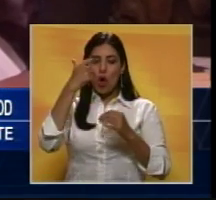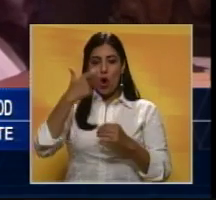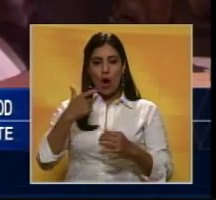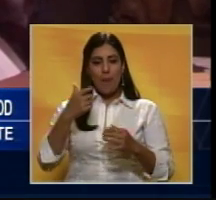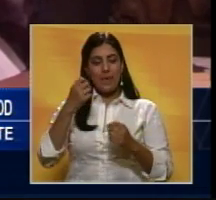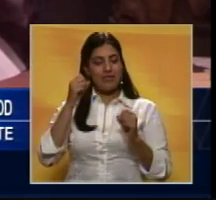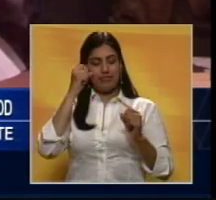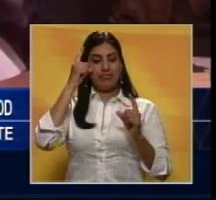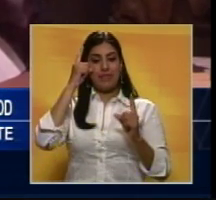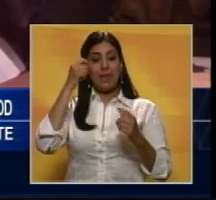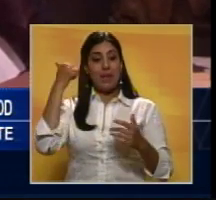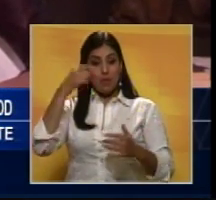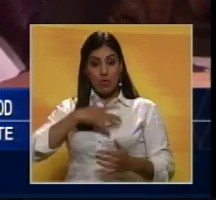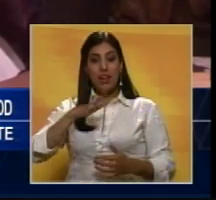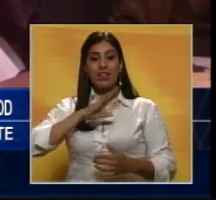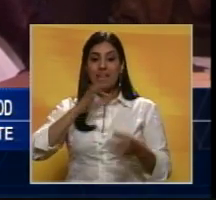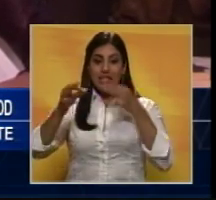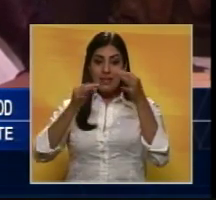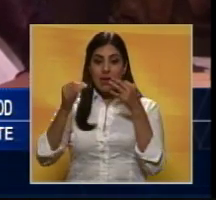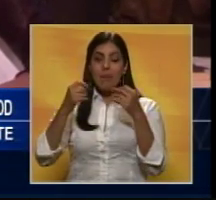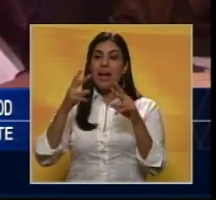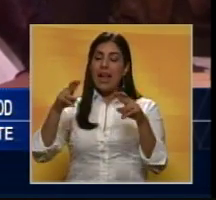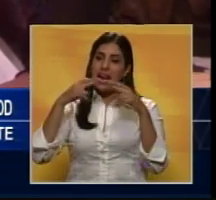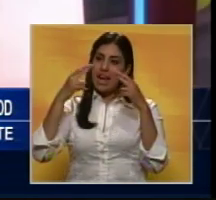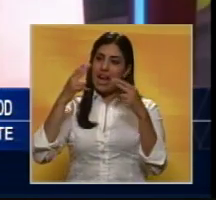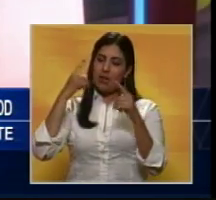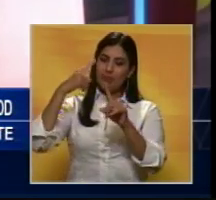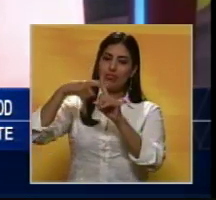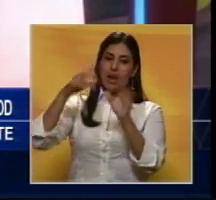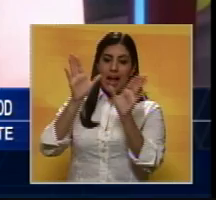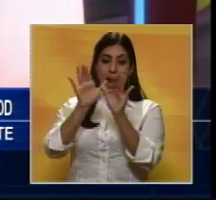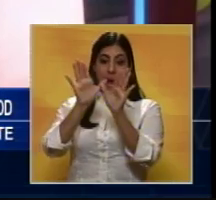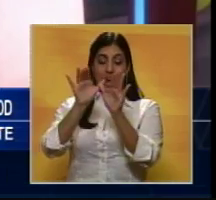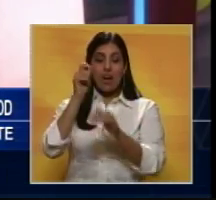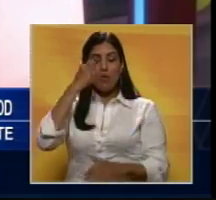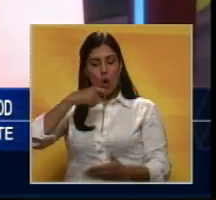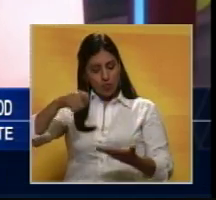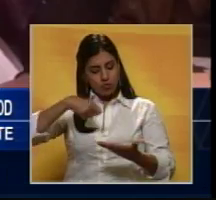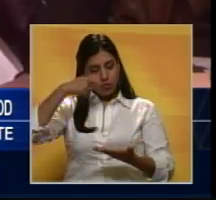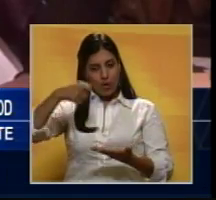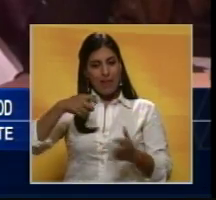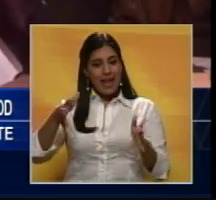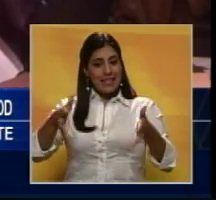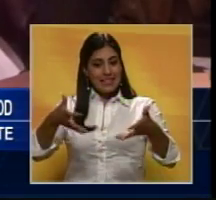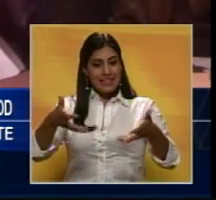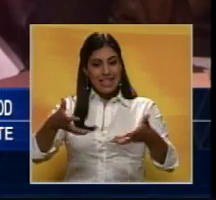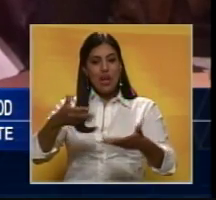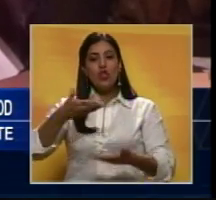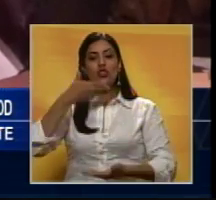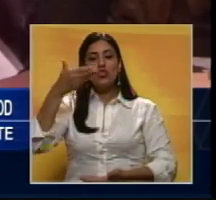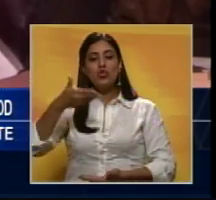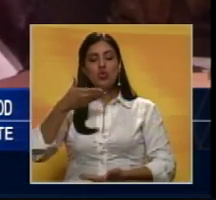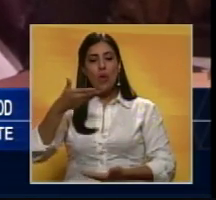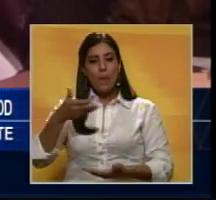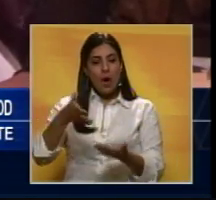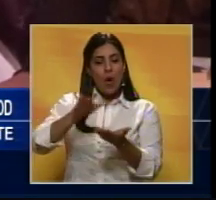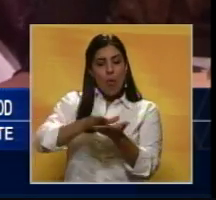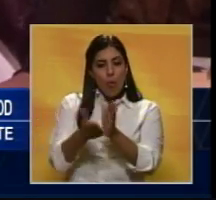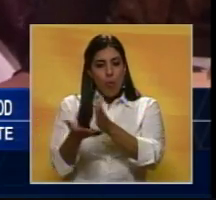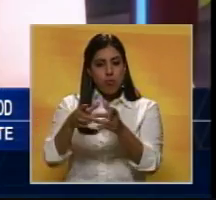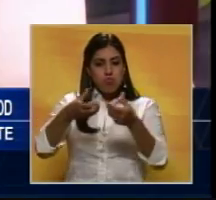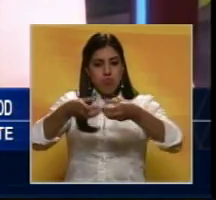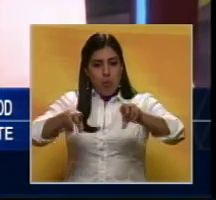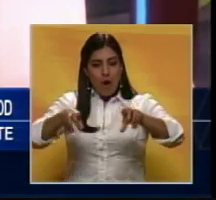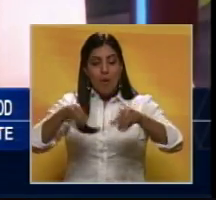hombre increíble. La diva del Bronx contó que lo vio en un restaurante de Los Ángeles cuando ella estaba comiendo una ensalada y una sopa de tortilla. Él salió,